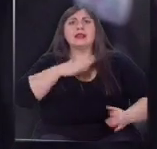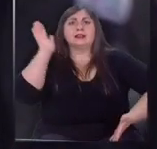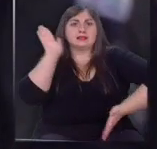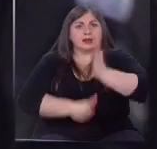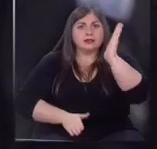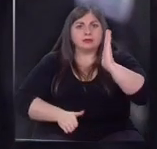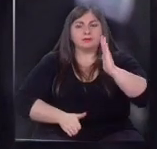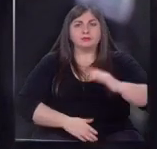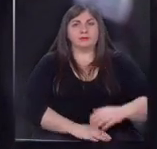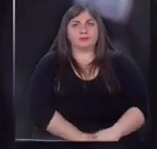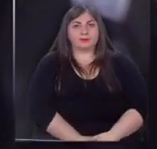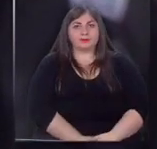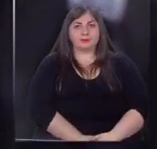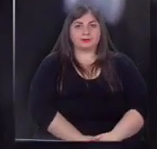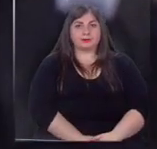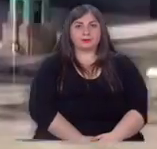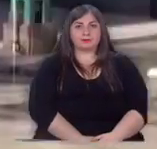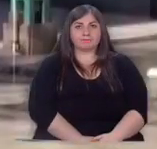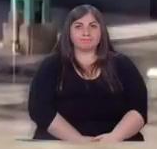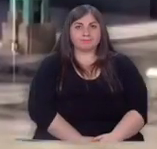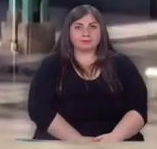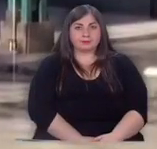salir.